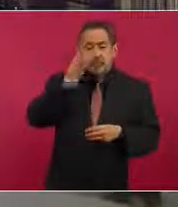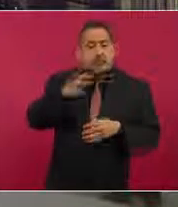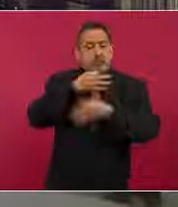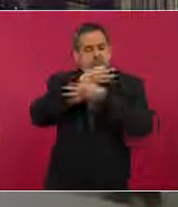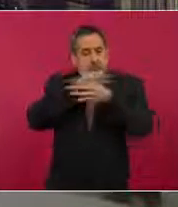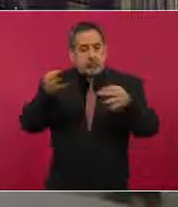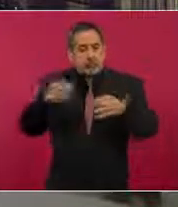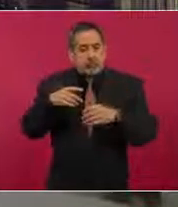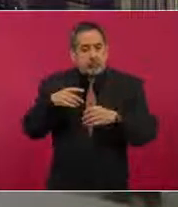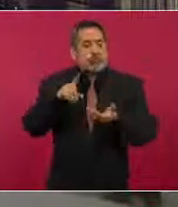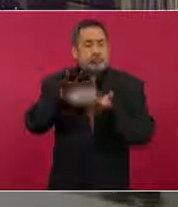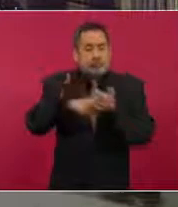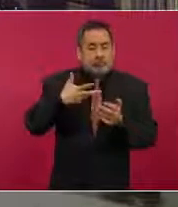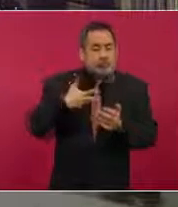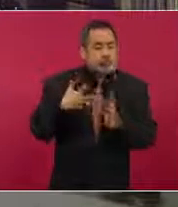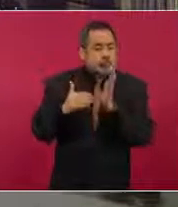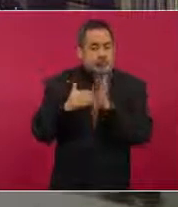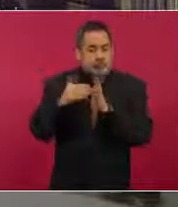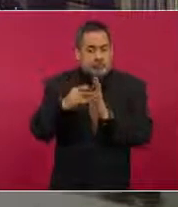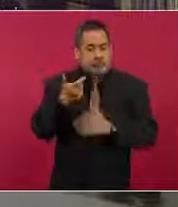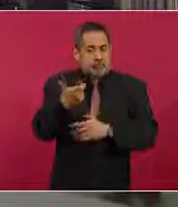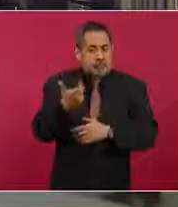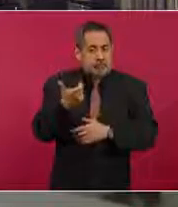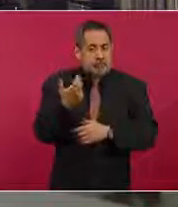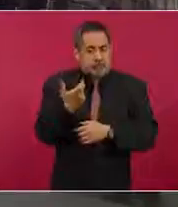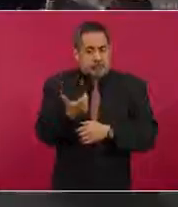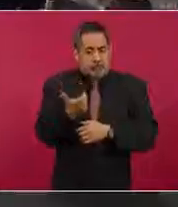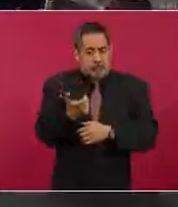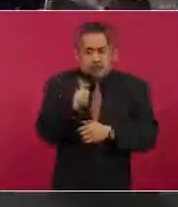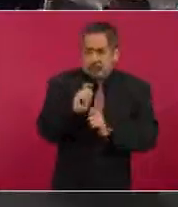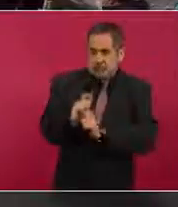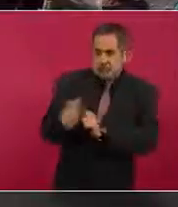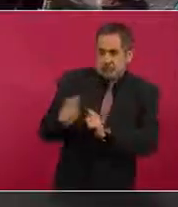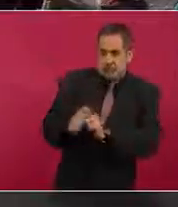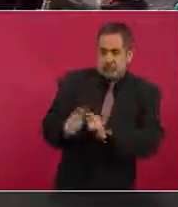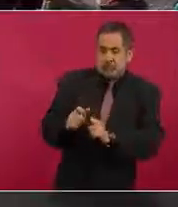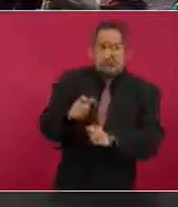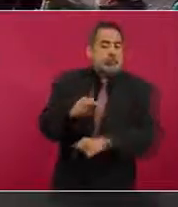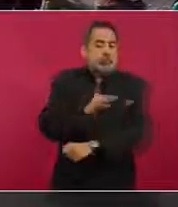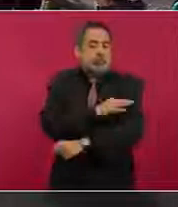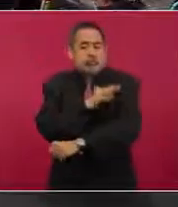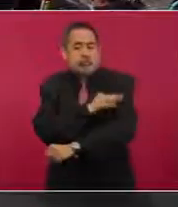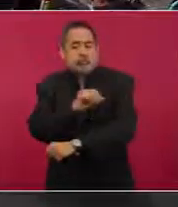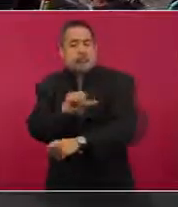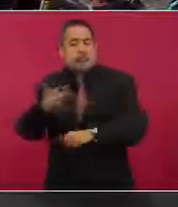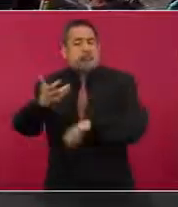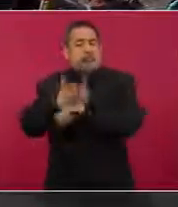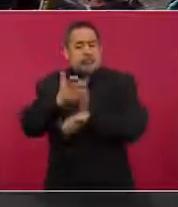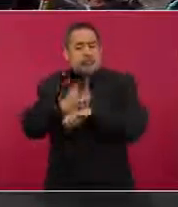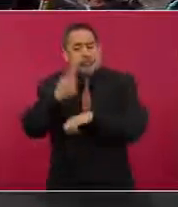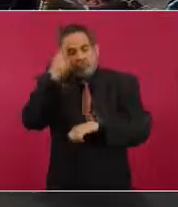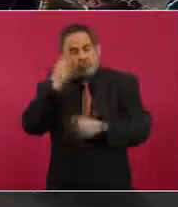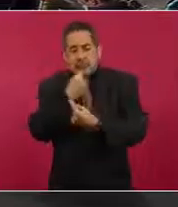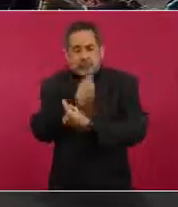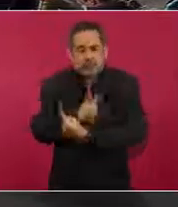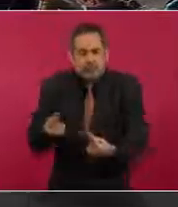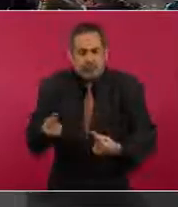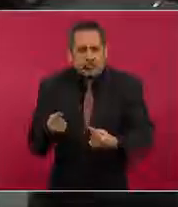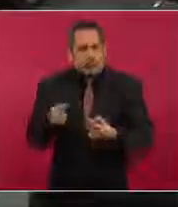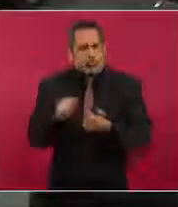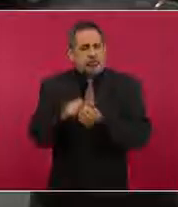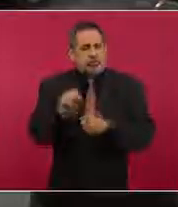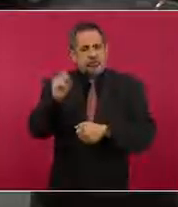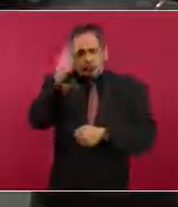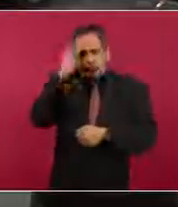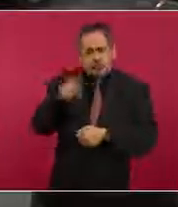que tiene varios millones de pesos para comprar vacunas pediátricas a los Estados Unidos para los niños de San Luis